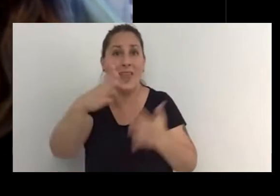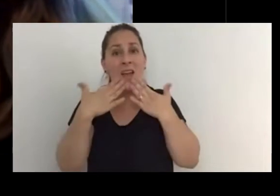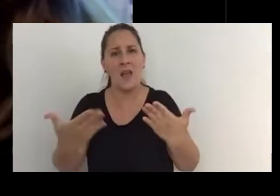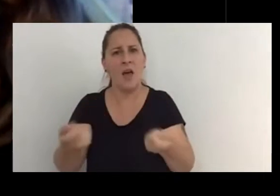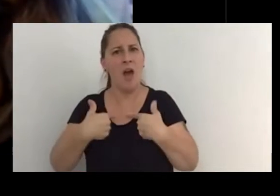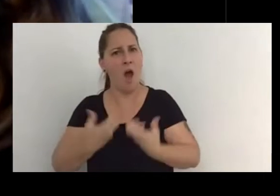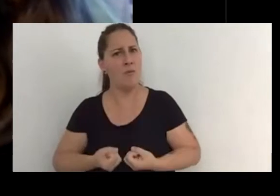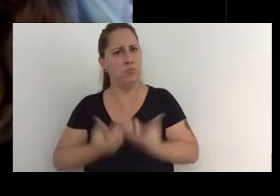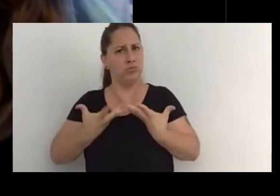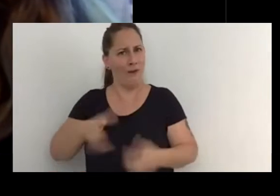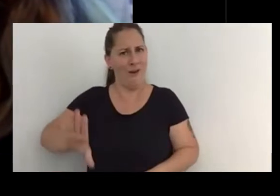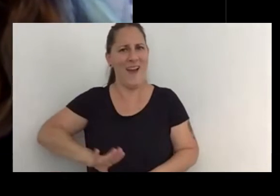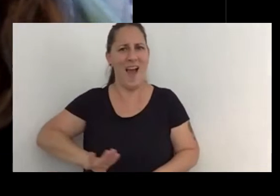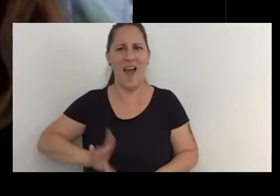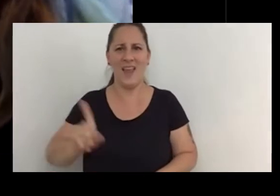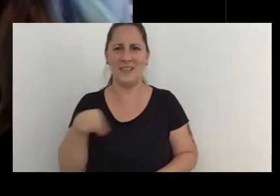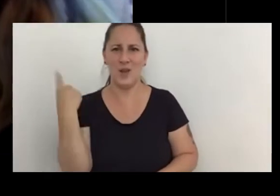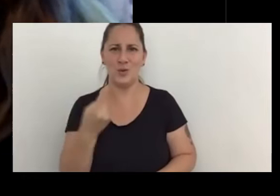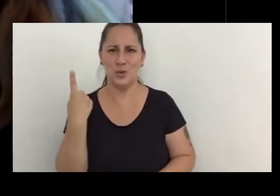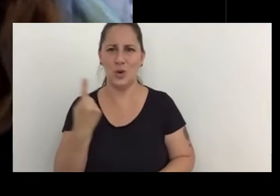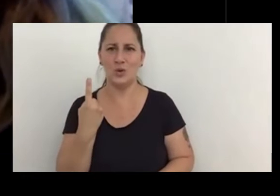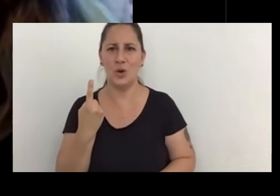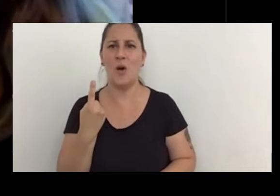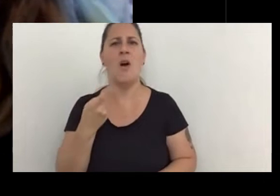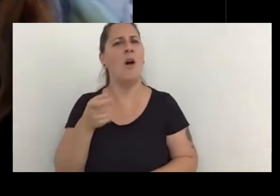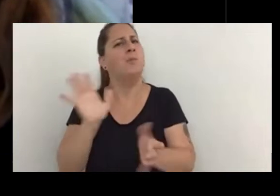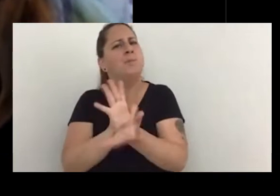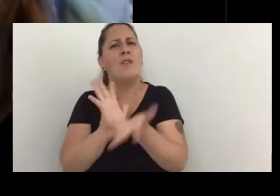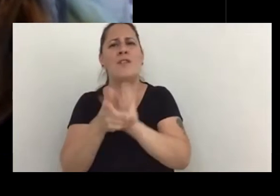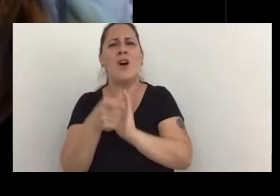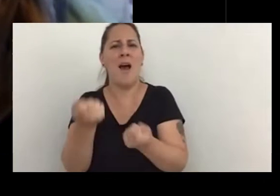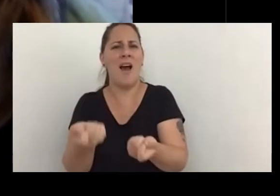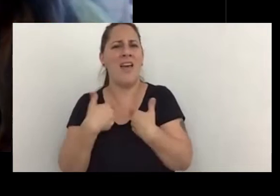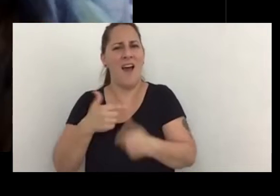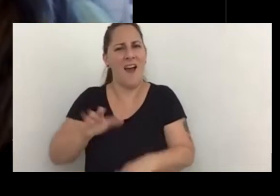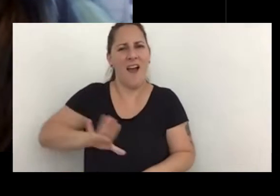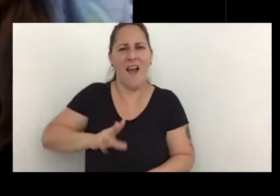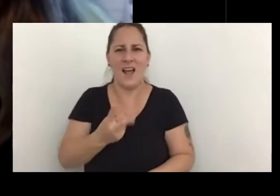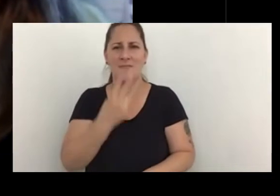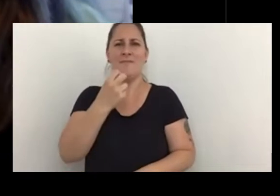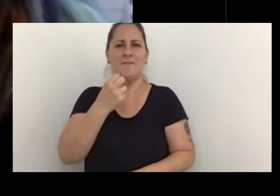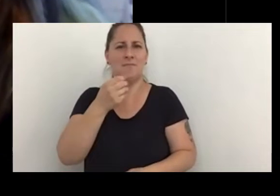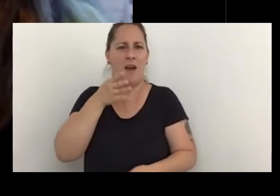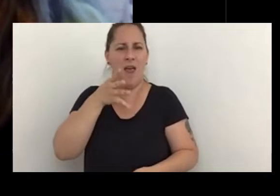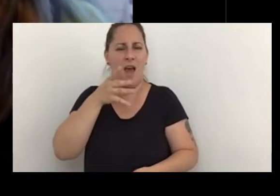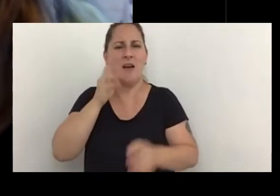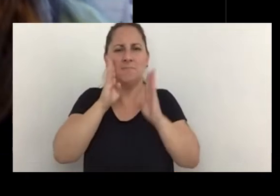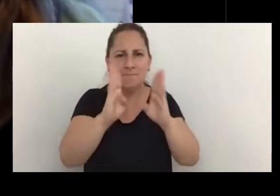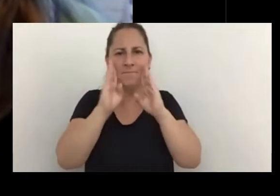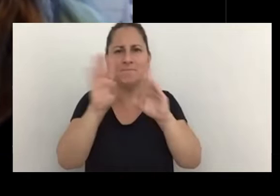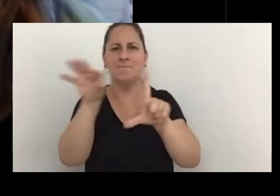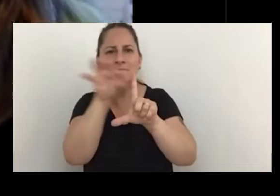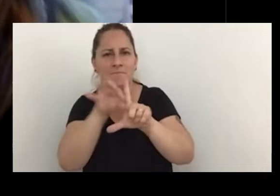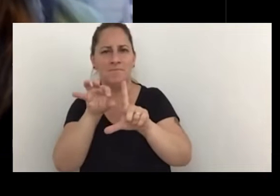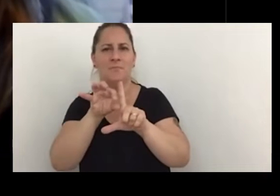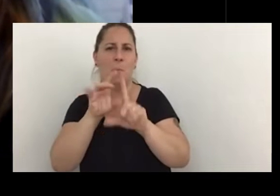los que les comentaba justamente en esa reunión, fueron nuestro motor para buscar siempre temas y profesionales y así poder llegar de